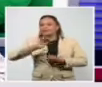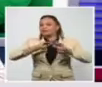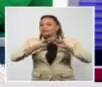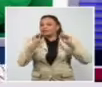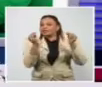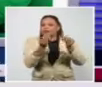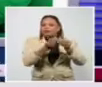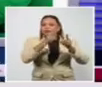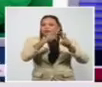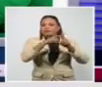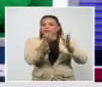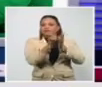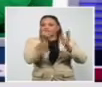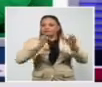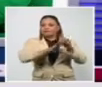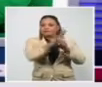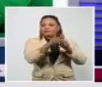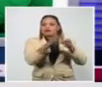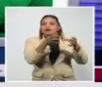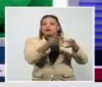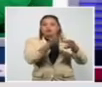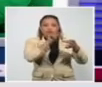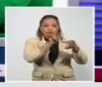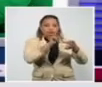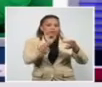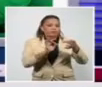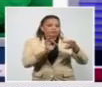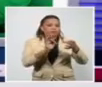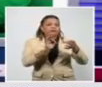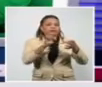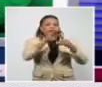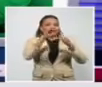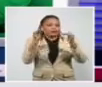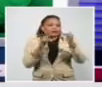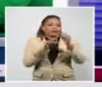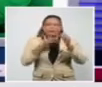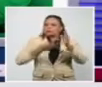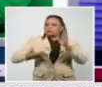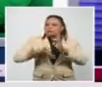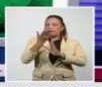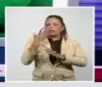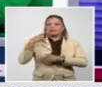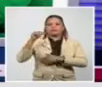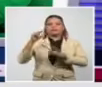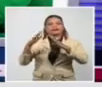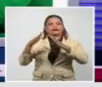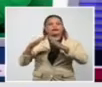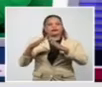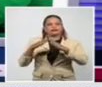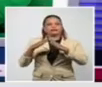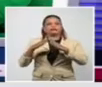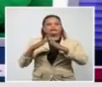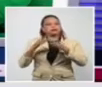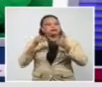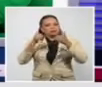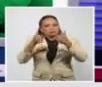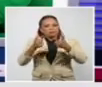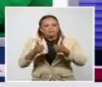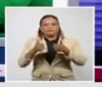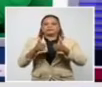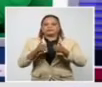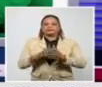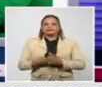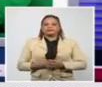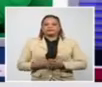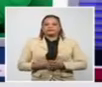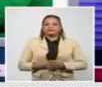pacientes diagnosticados en este grupo de edad, pues se encuentran de alta en estos momentos, se encuentran recuperados.